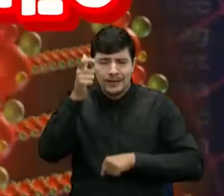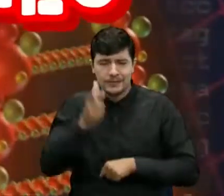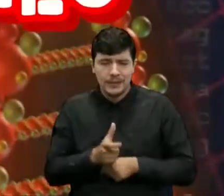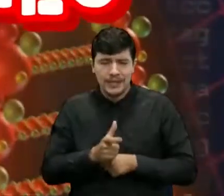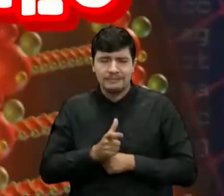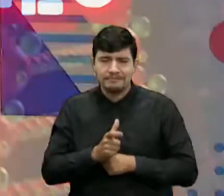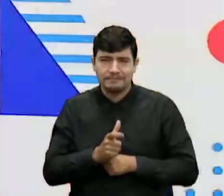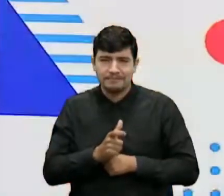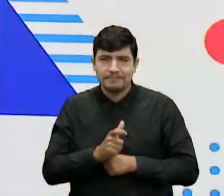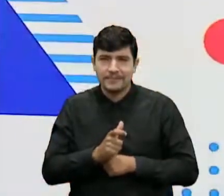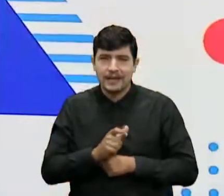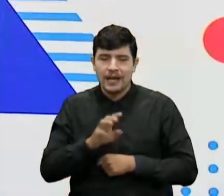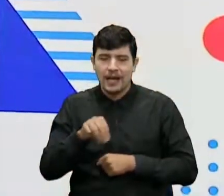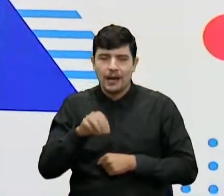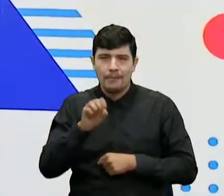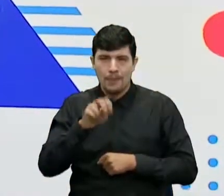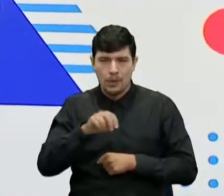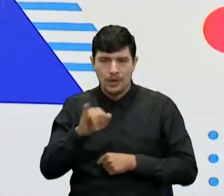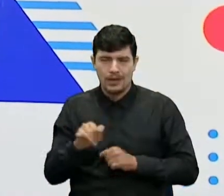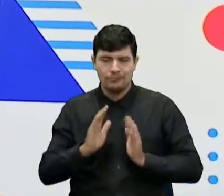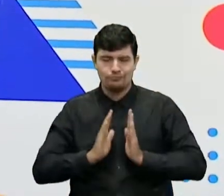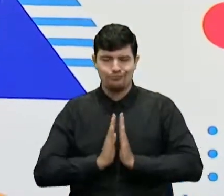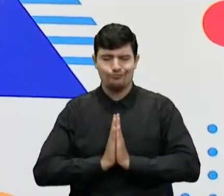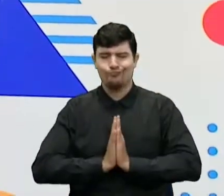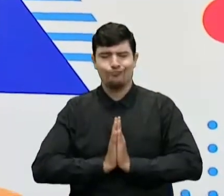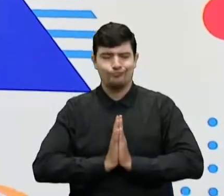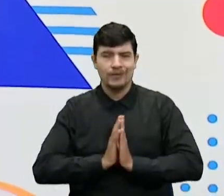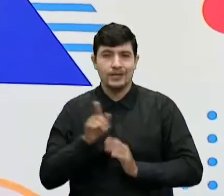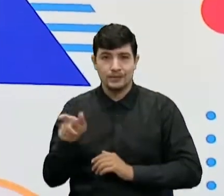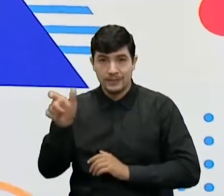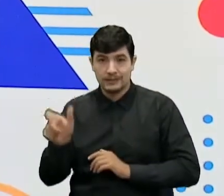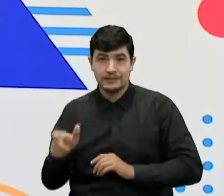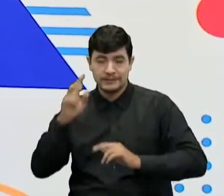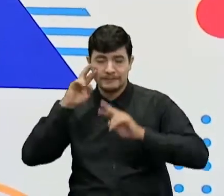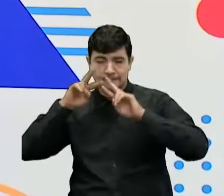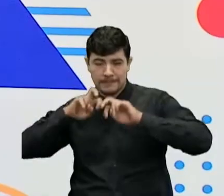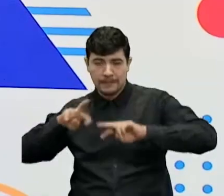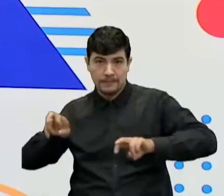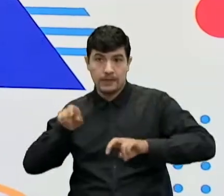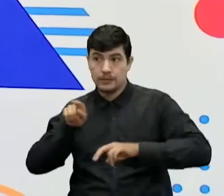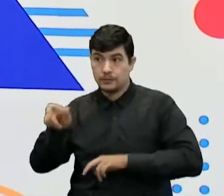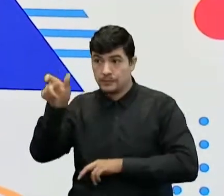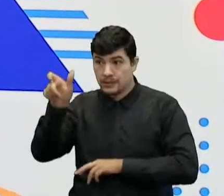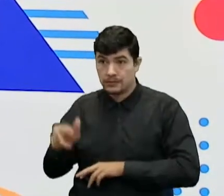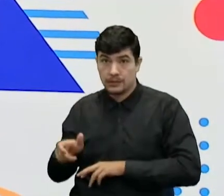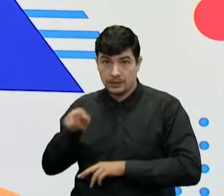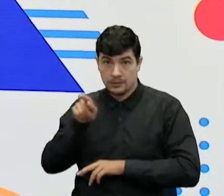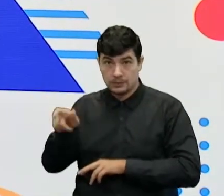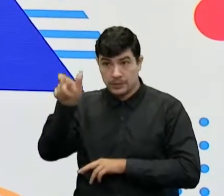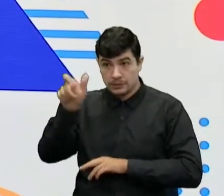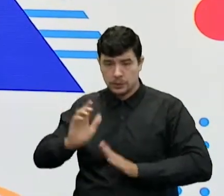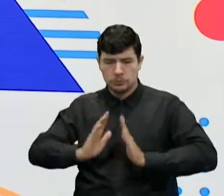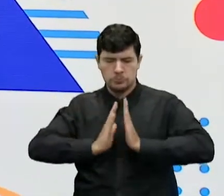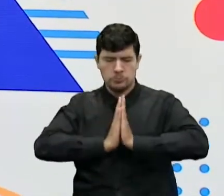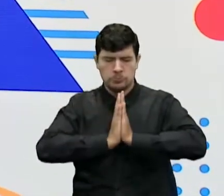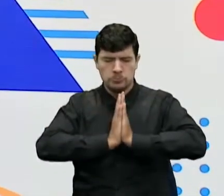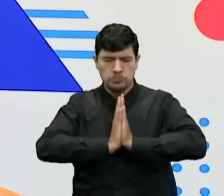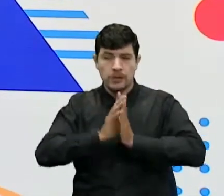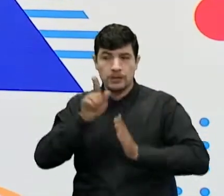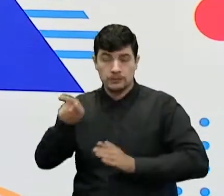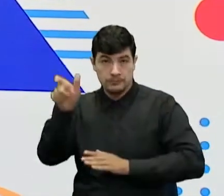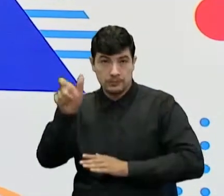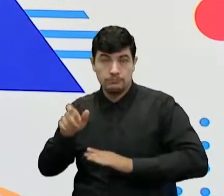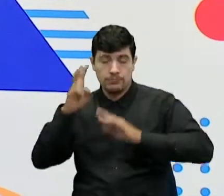Llamado Gregor Mendel Si Este monje Pues fue aquel Que le dio O este hizo Unos